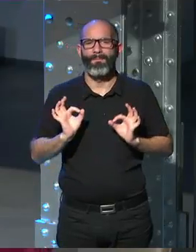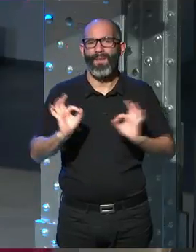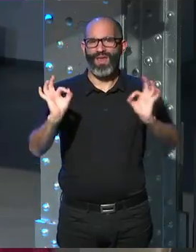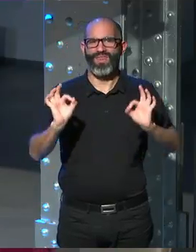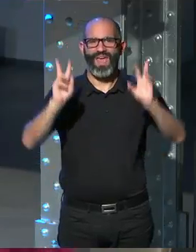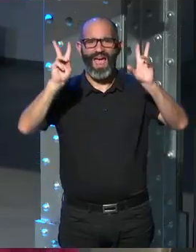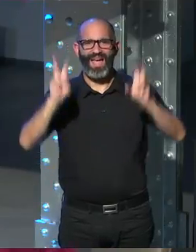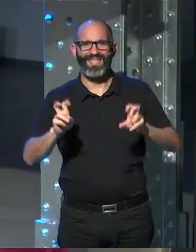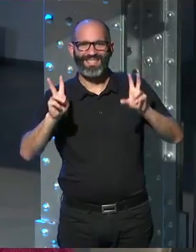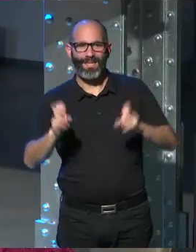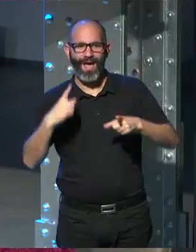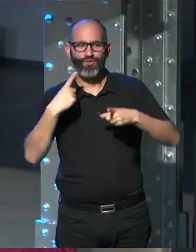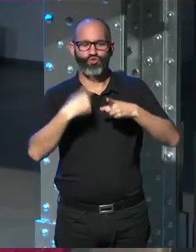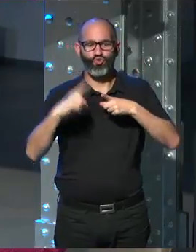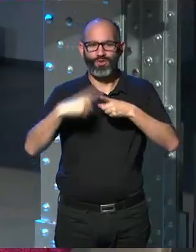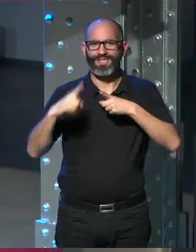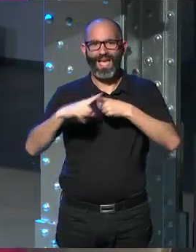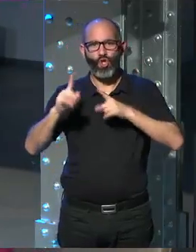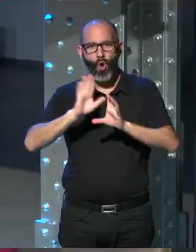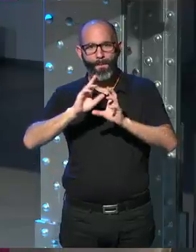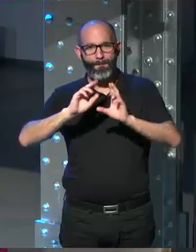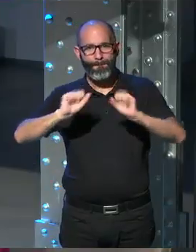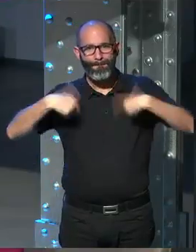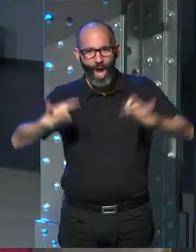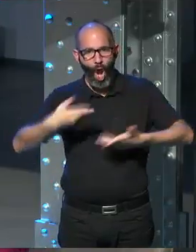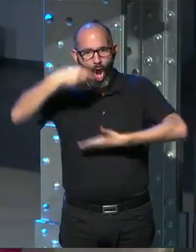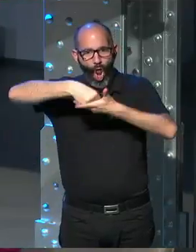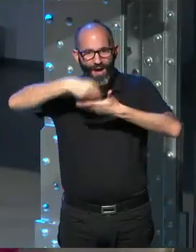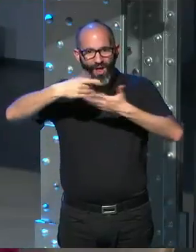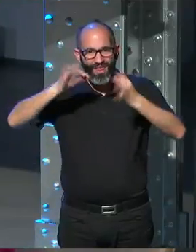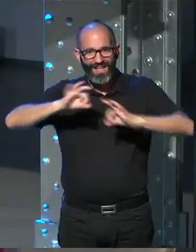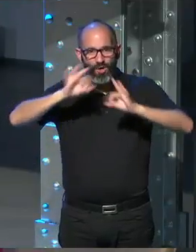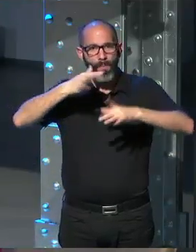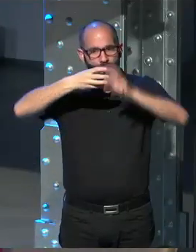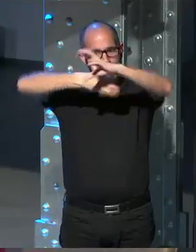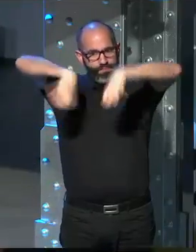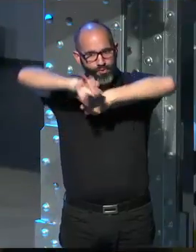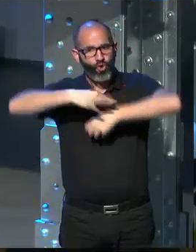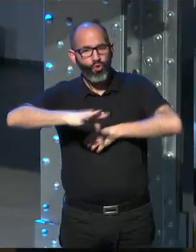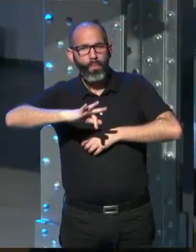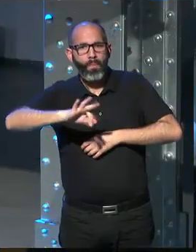el sustrato biológico que tenemos que no se pueda en principio replicar con un sustrato diferente.